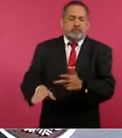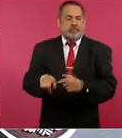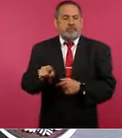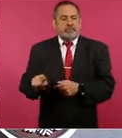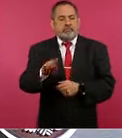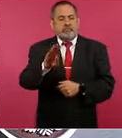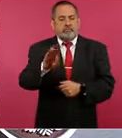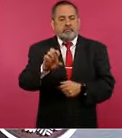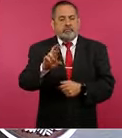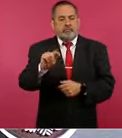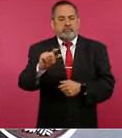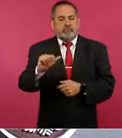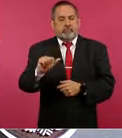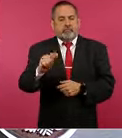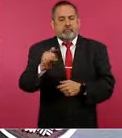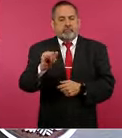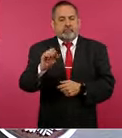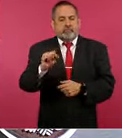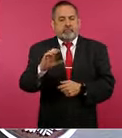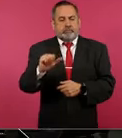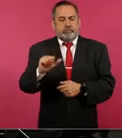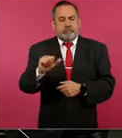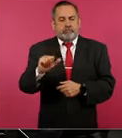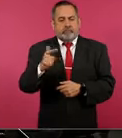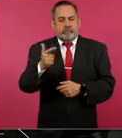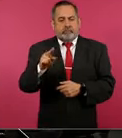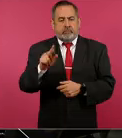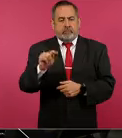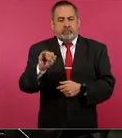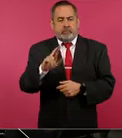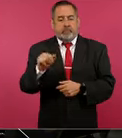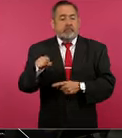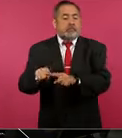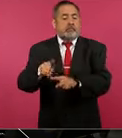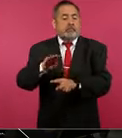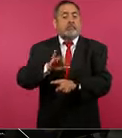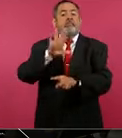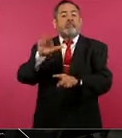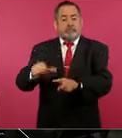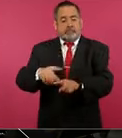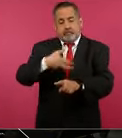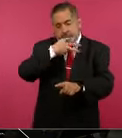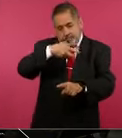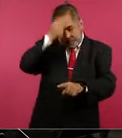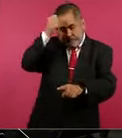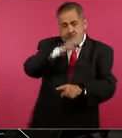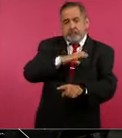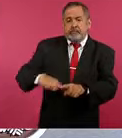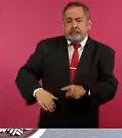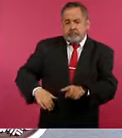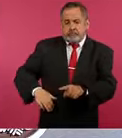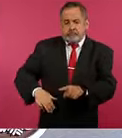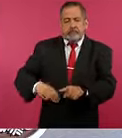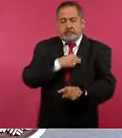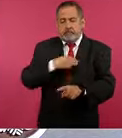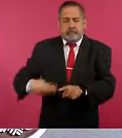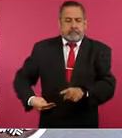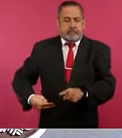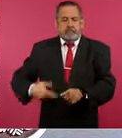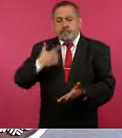Gisela Gaitán Gutiérrez, candidata a presidenta municipal en Celaya,